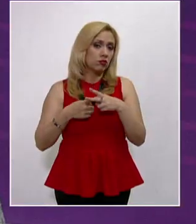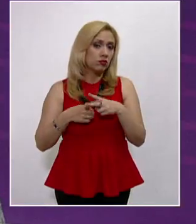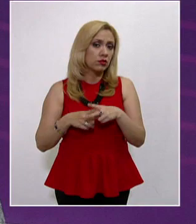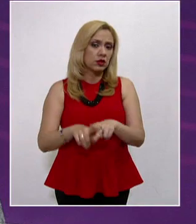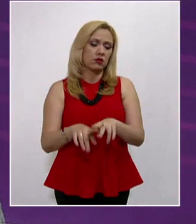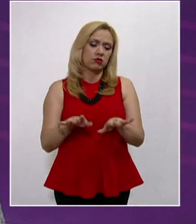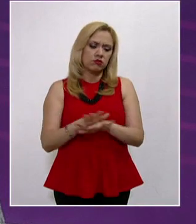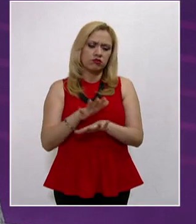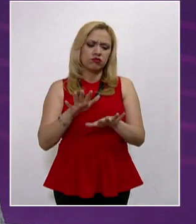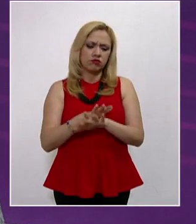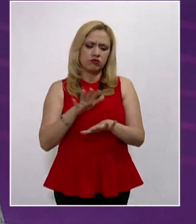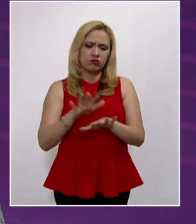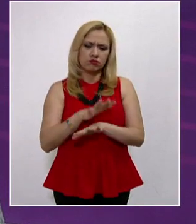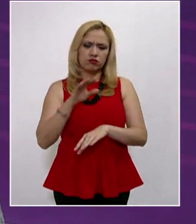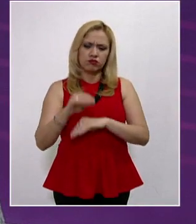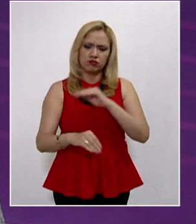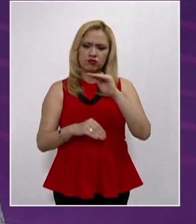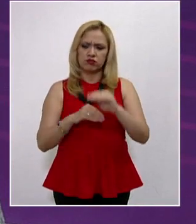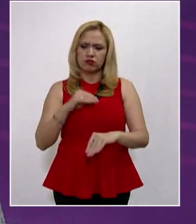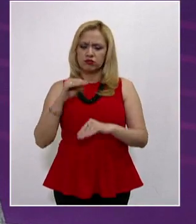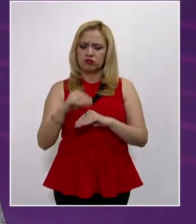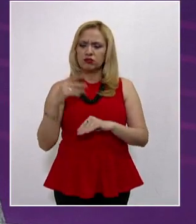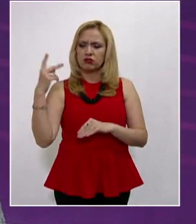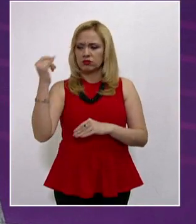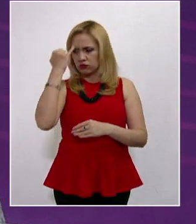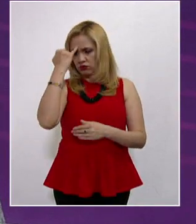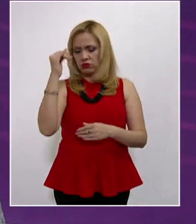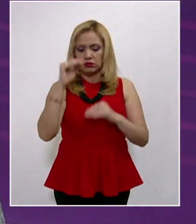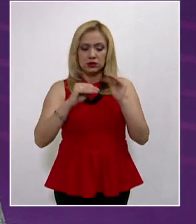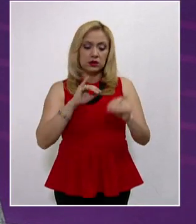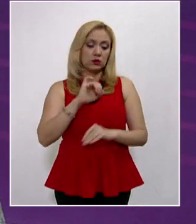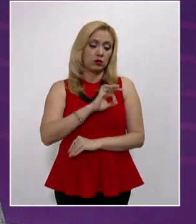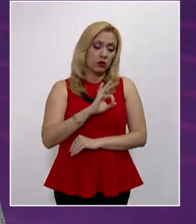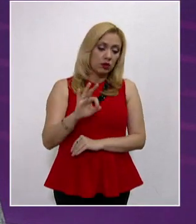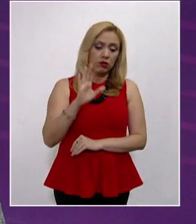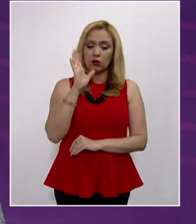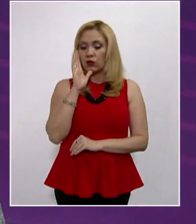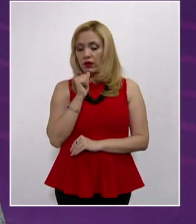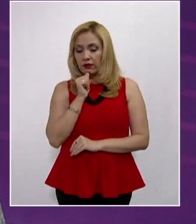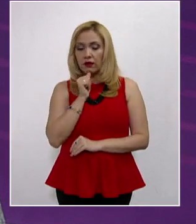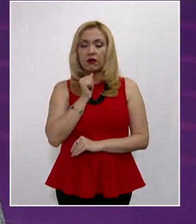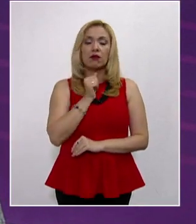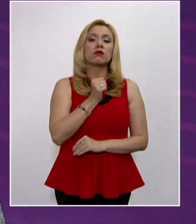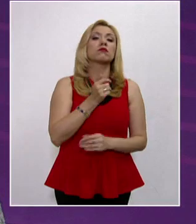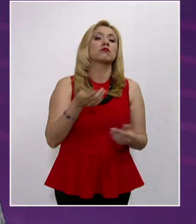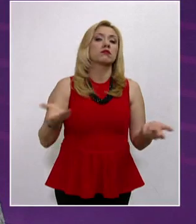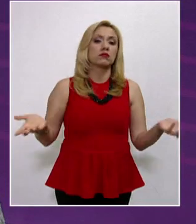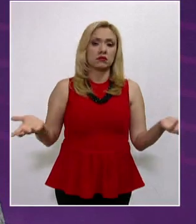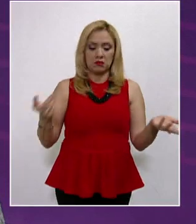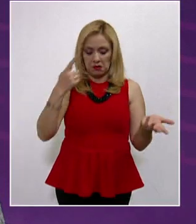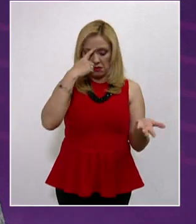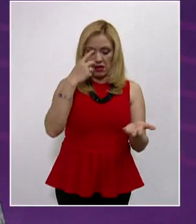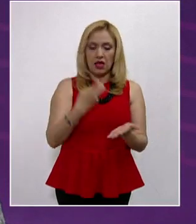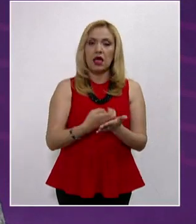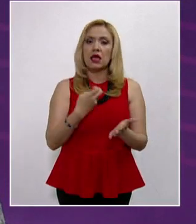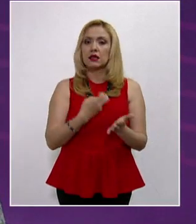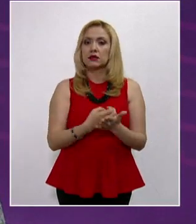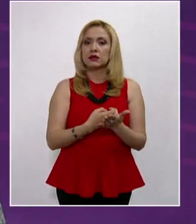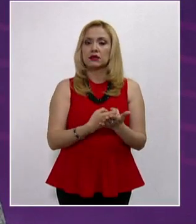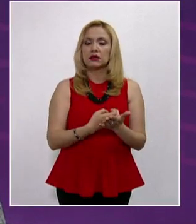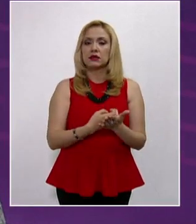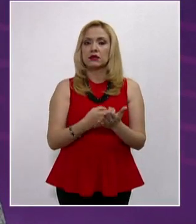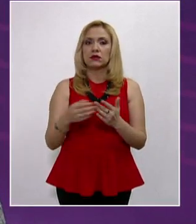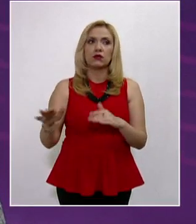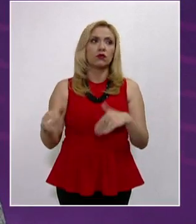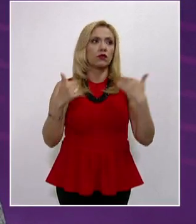a cambiar sus criterios sobre si se podía o no se podía tratar estos casos fuera del